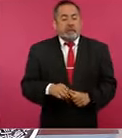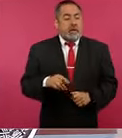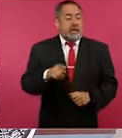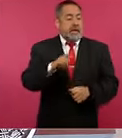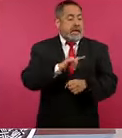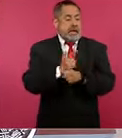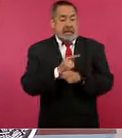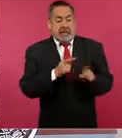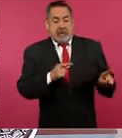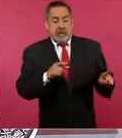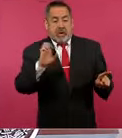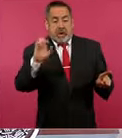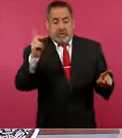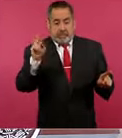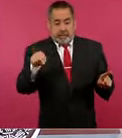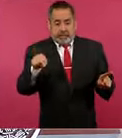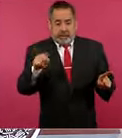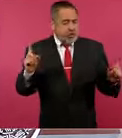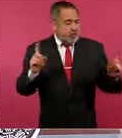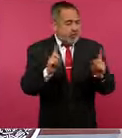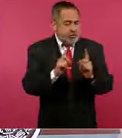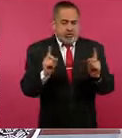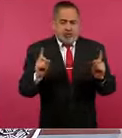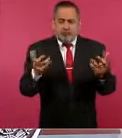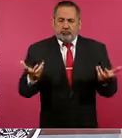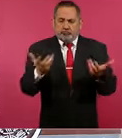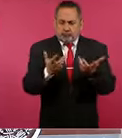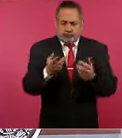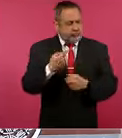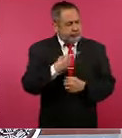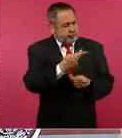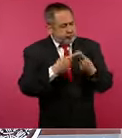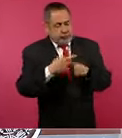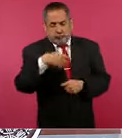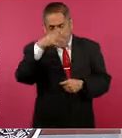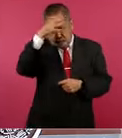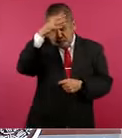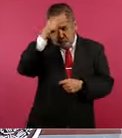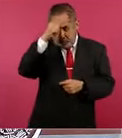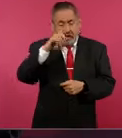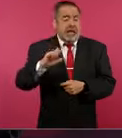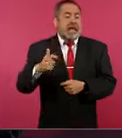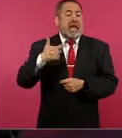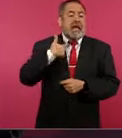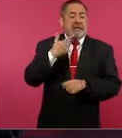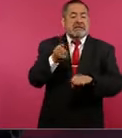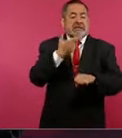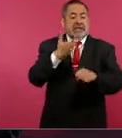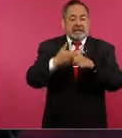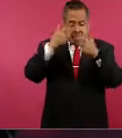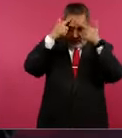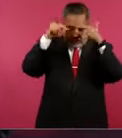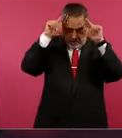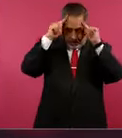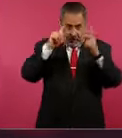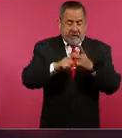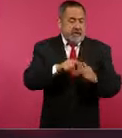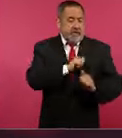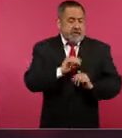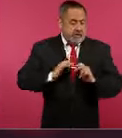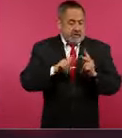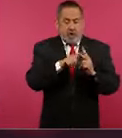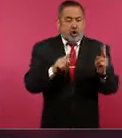Peña hubo acuerdo con los dos anteriores secretarios de Marina, de Defensa,